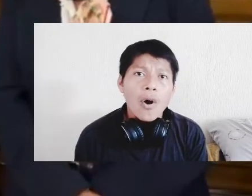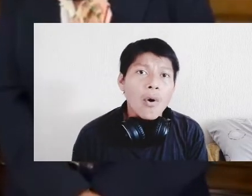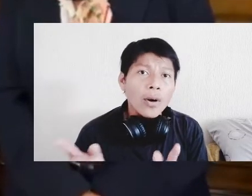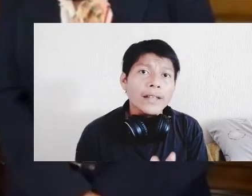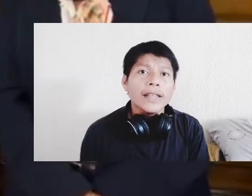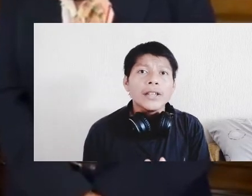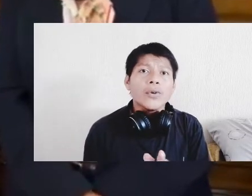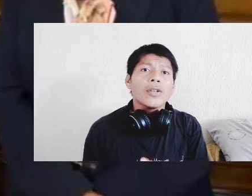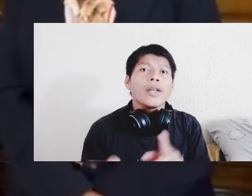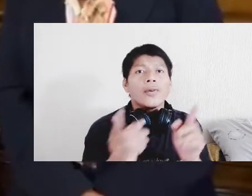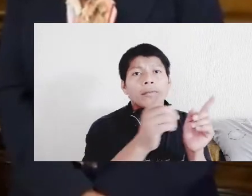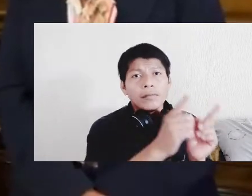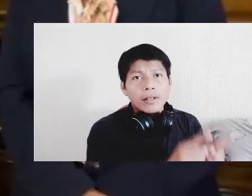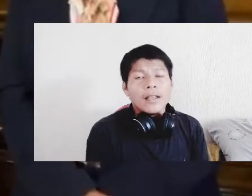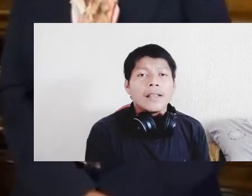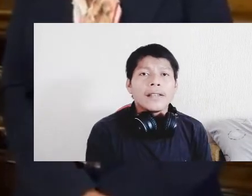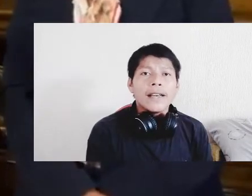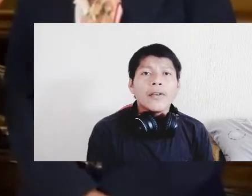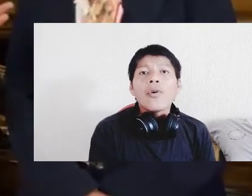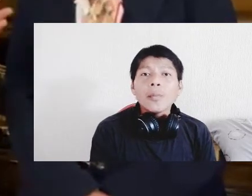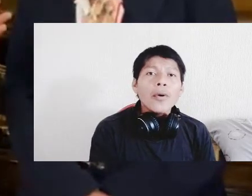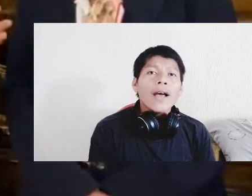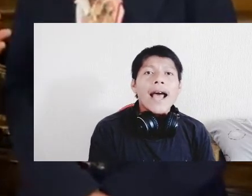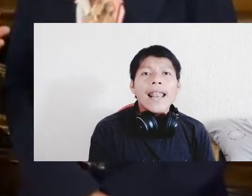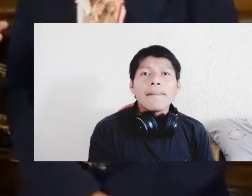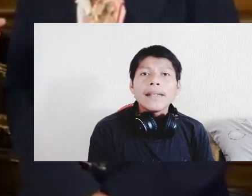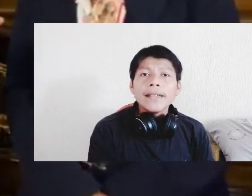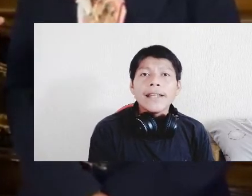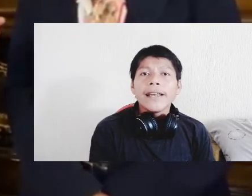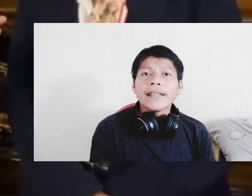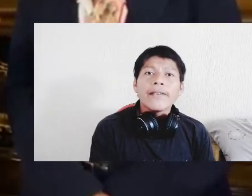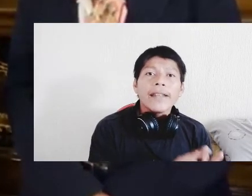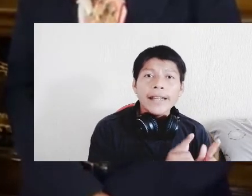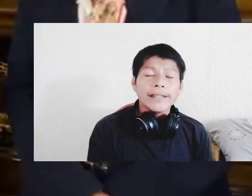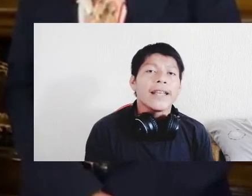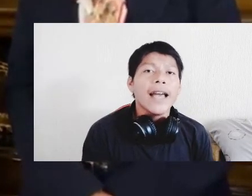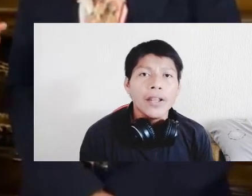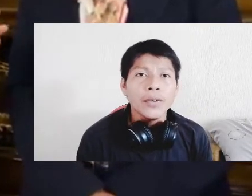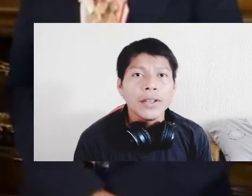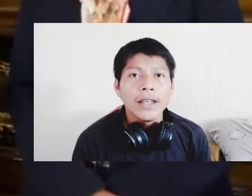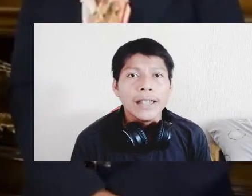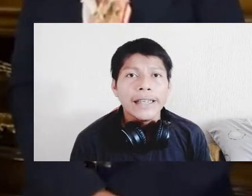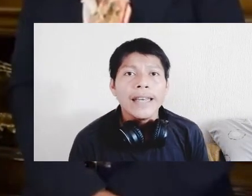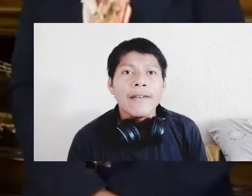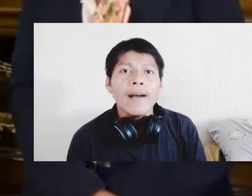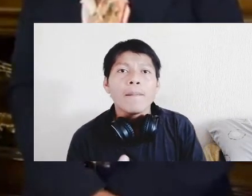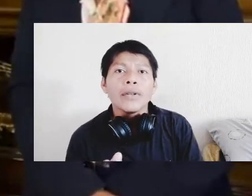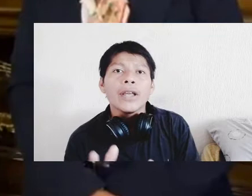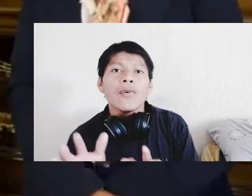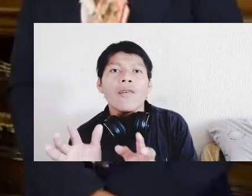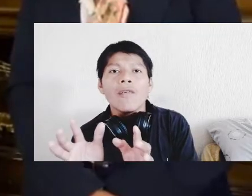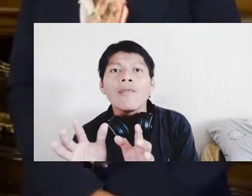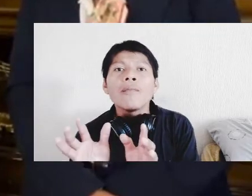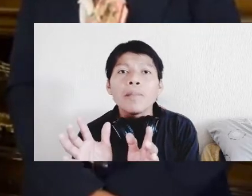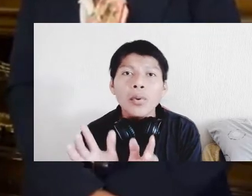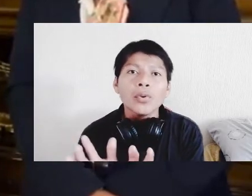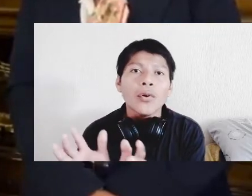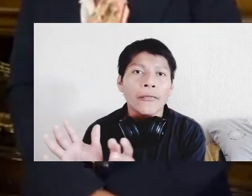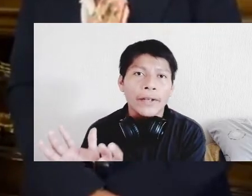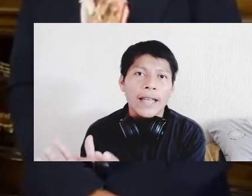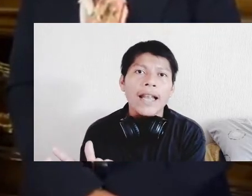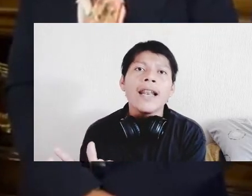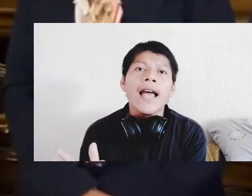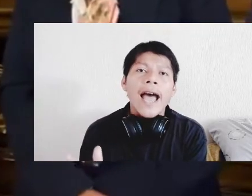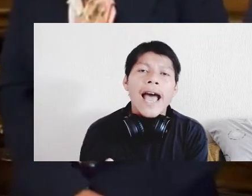bien. Olga Sánchez Cordero se reincorpora a la mesa directiva del Senado y le va a poner un